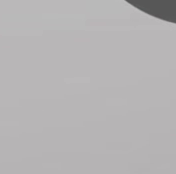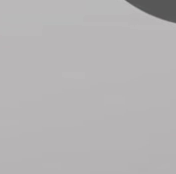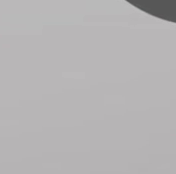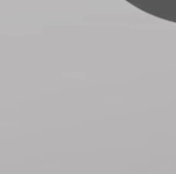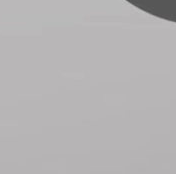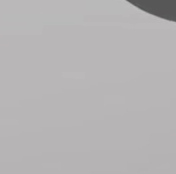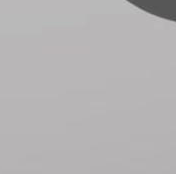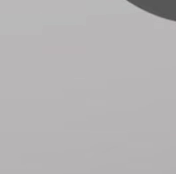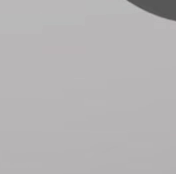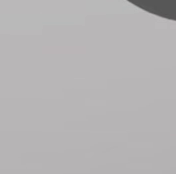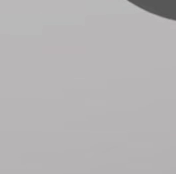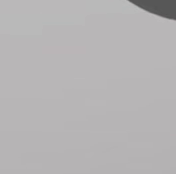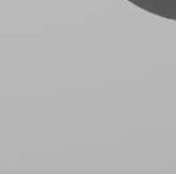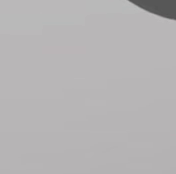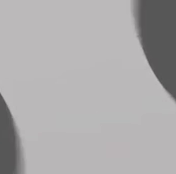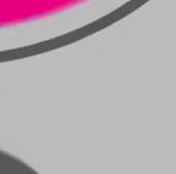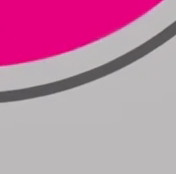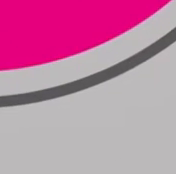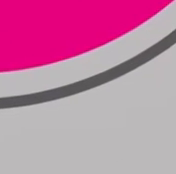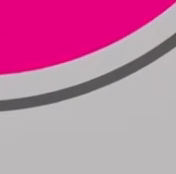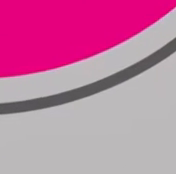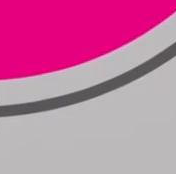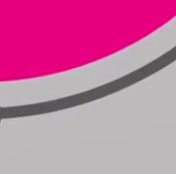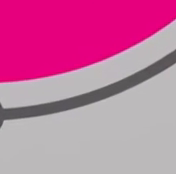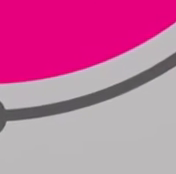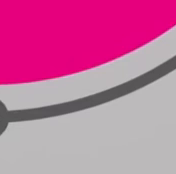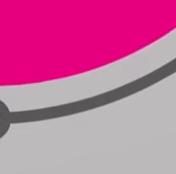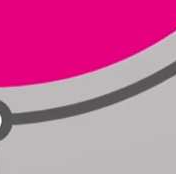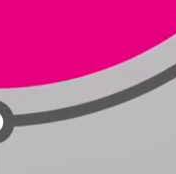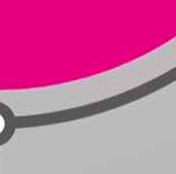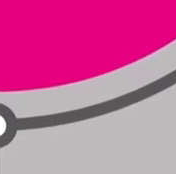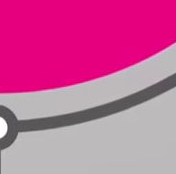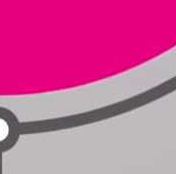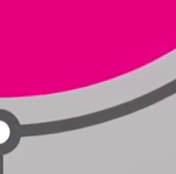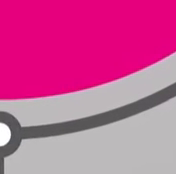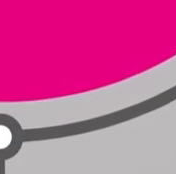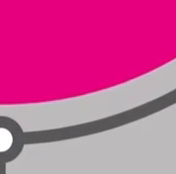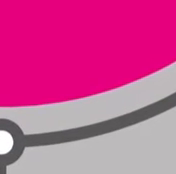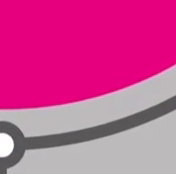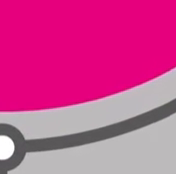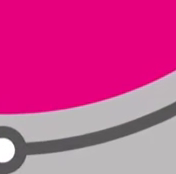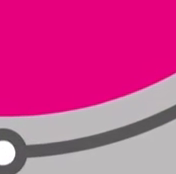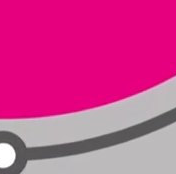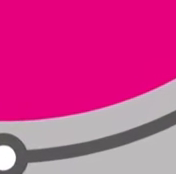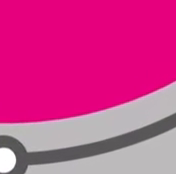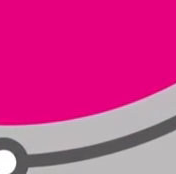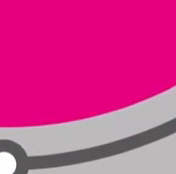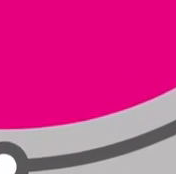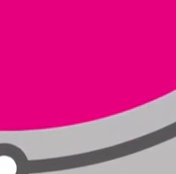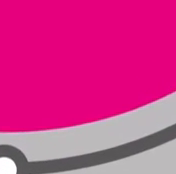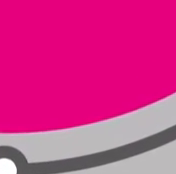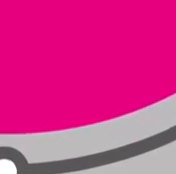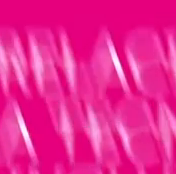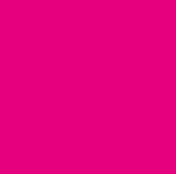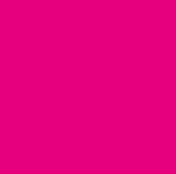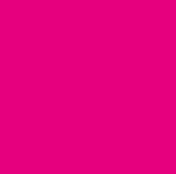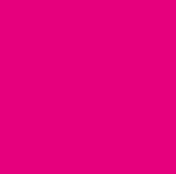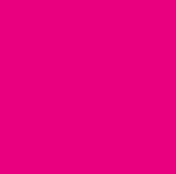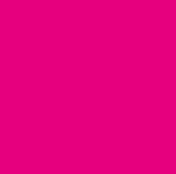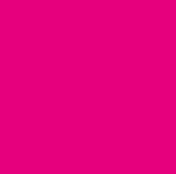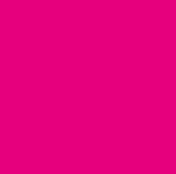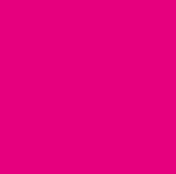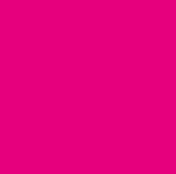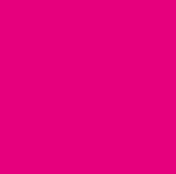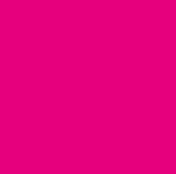huella digital. Esta huella digital que nosotros vamos dejando se puede utilizar a ese nivel, a nivel más personal, ¿verdad?, para